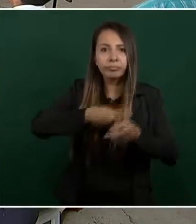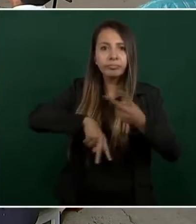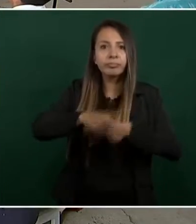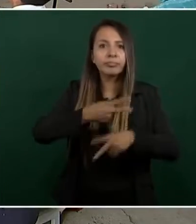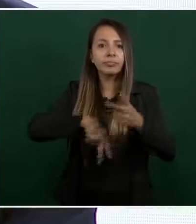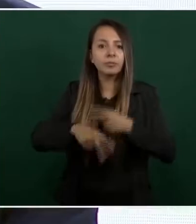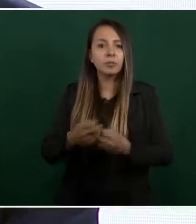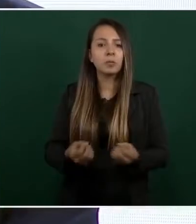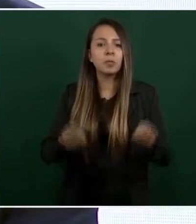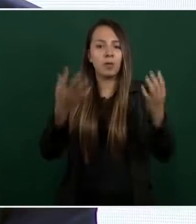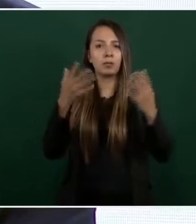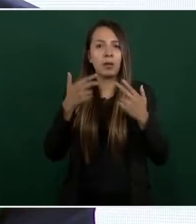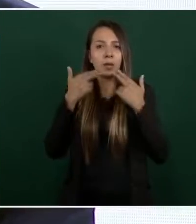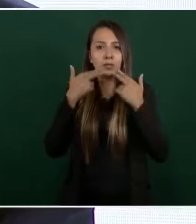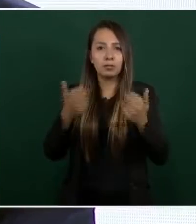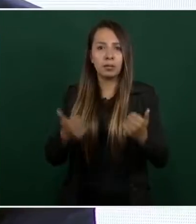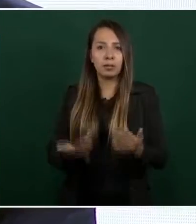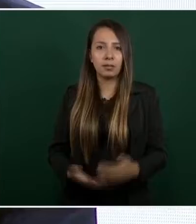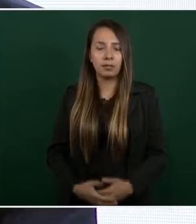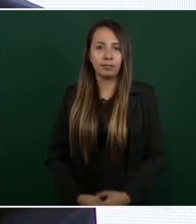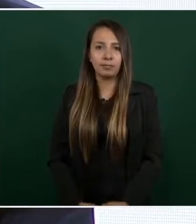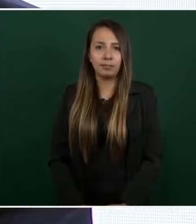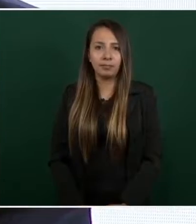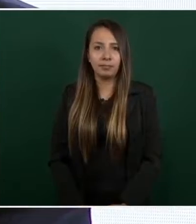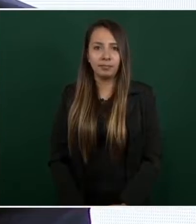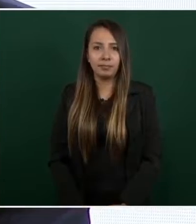a la hacienda pública